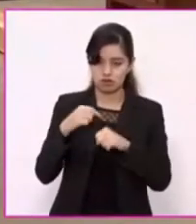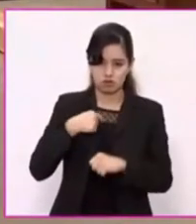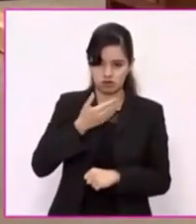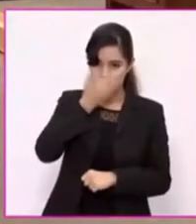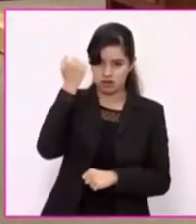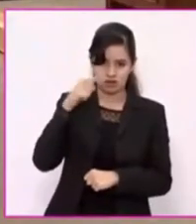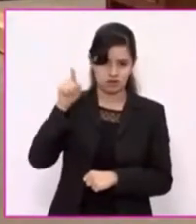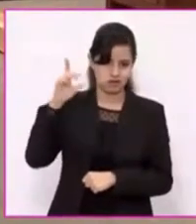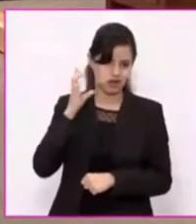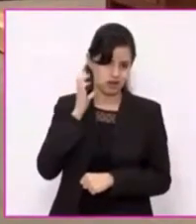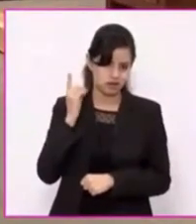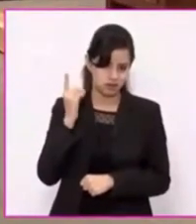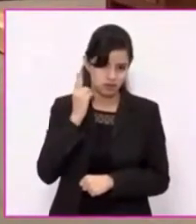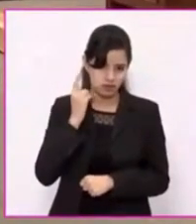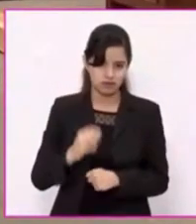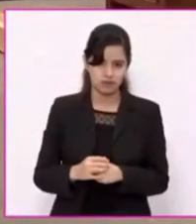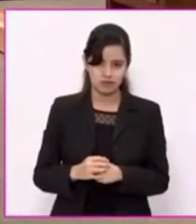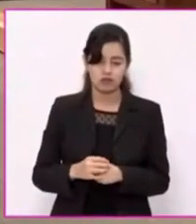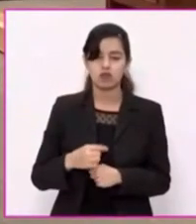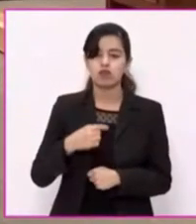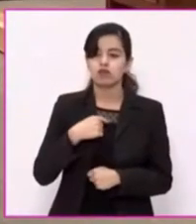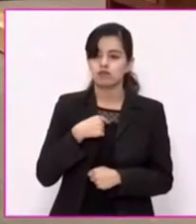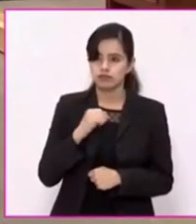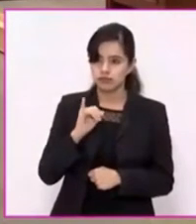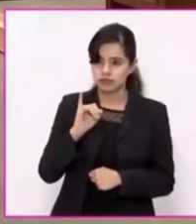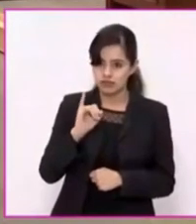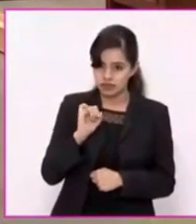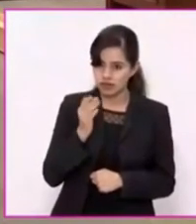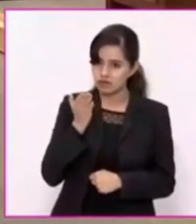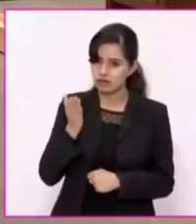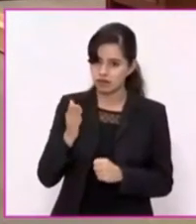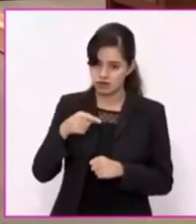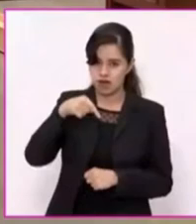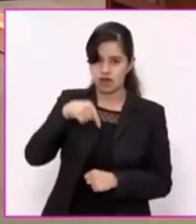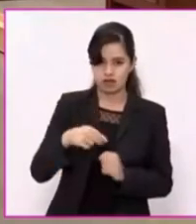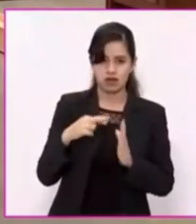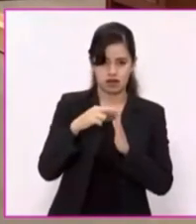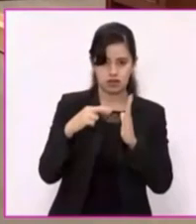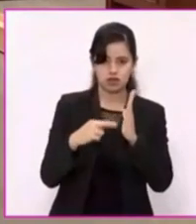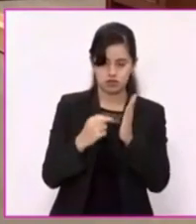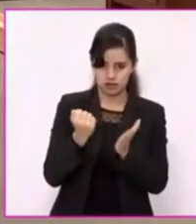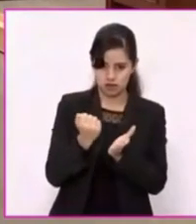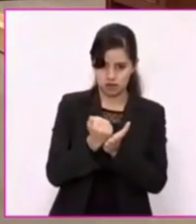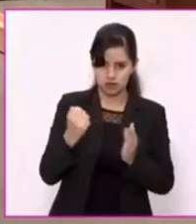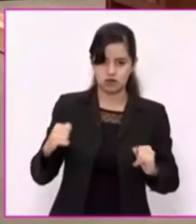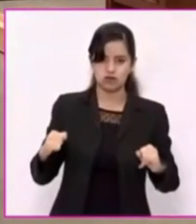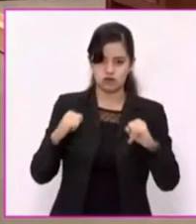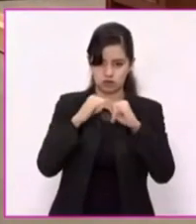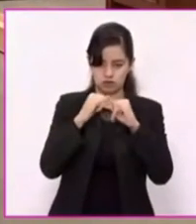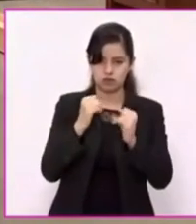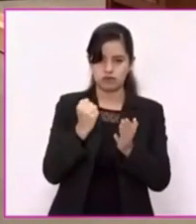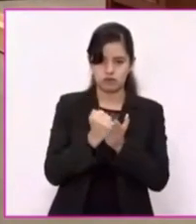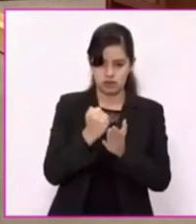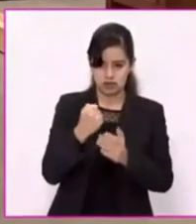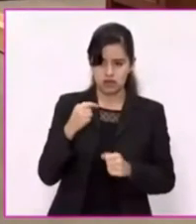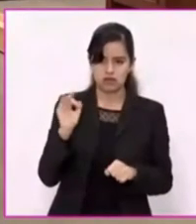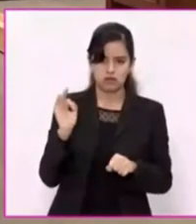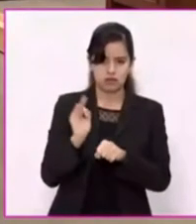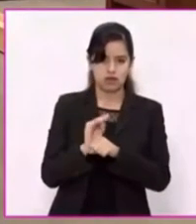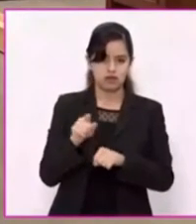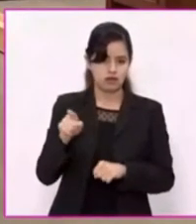de Diputados. Lo que le hago de su conocimiento es que hay un protocolo aprobado por el Instituto, respaldado